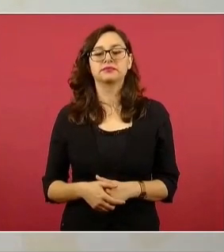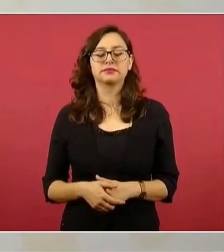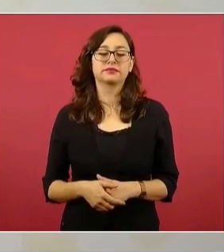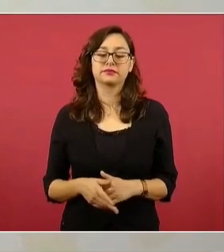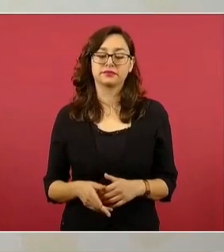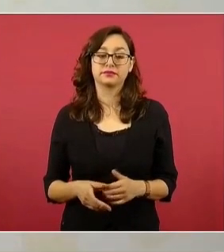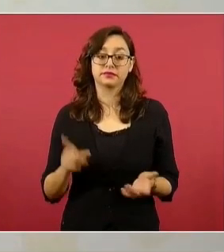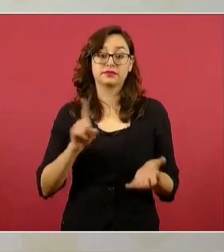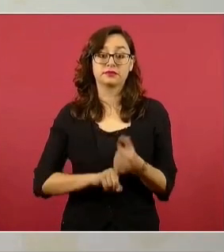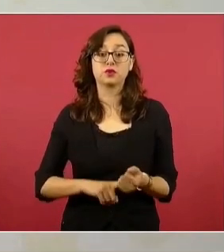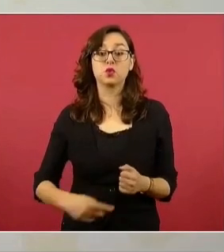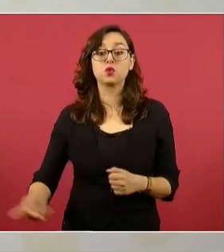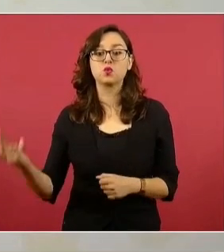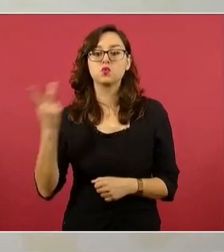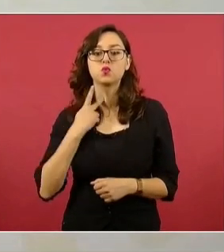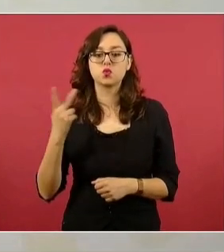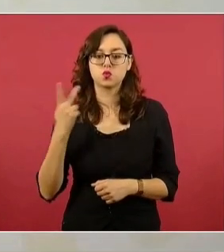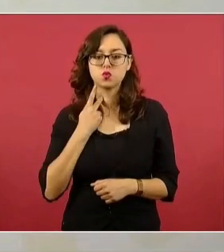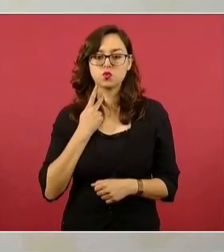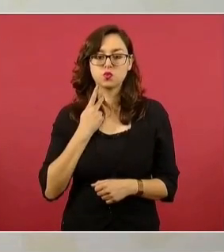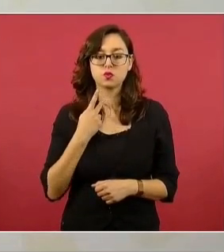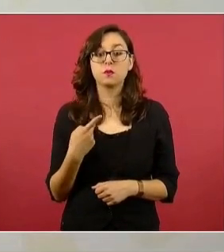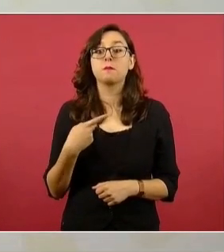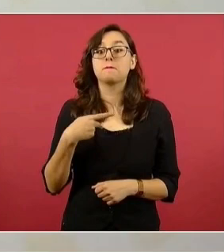Además, en términos humanos,